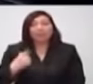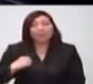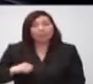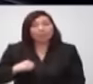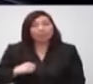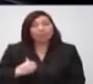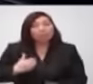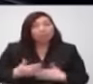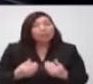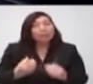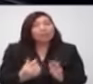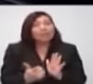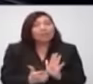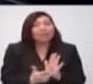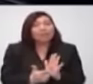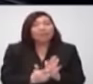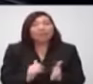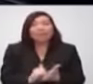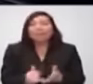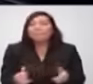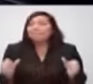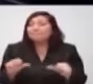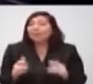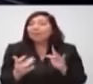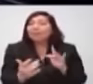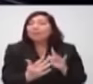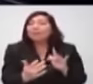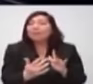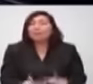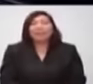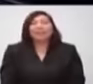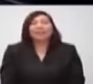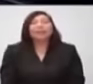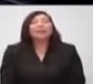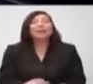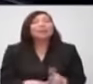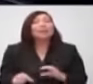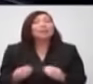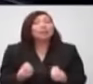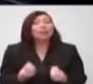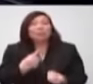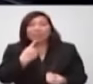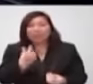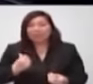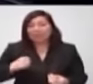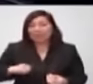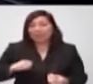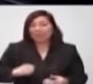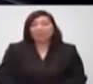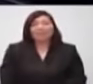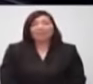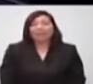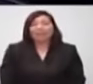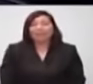tener contingencias legales que iba a ir en perjuicio de la entidad. ¿Qué se hizo? Como explicó el señor alcalde. Sí.